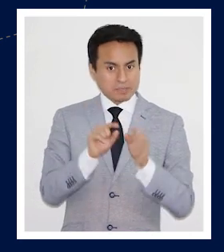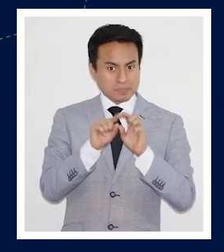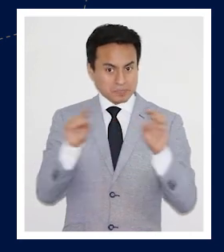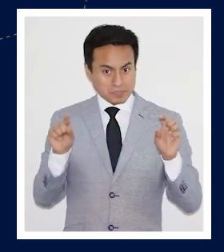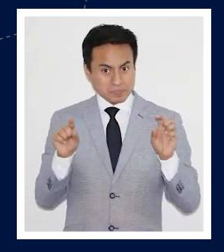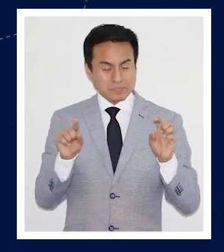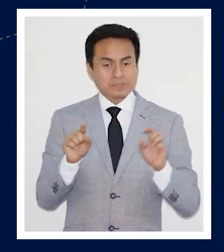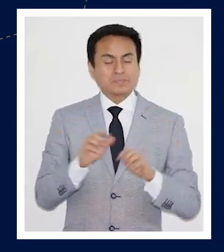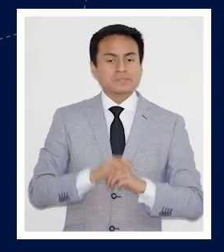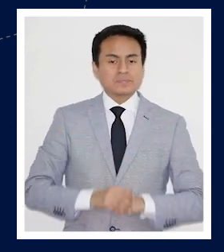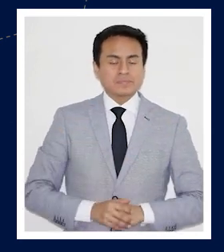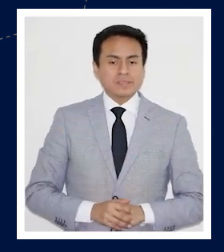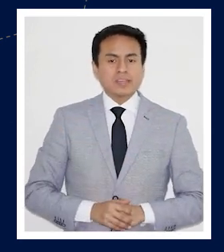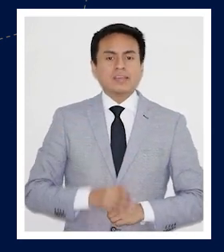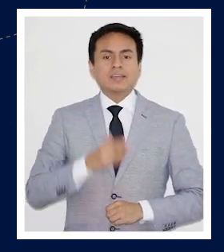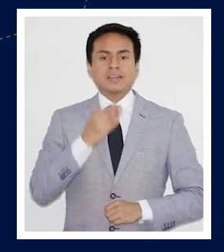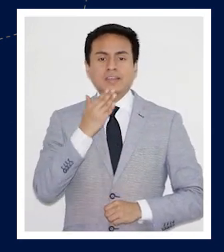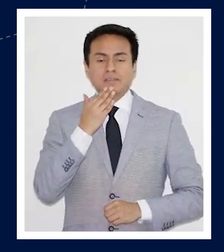es